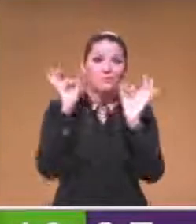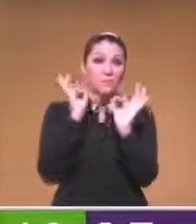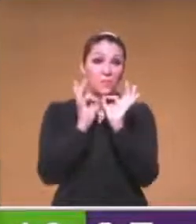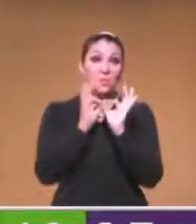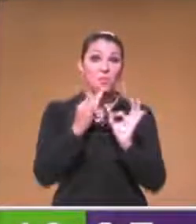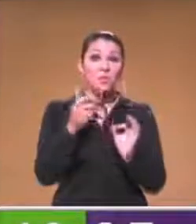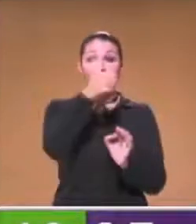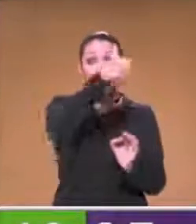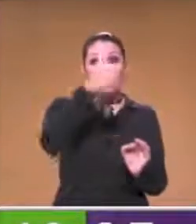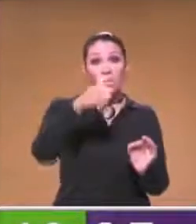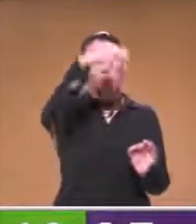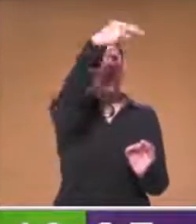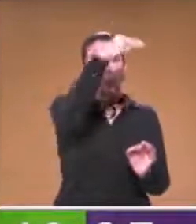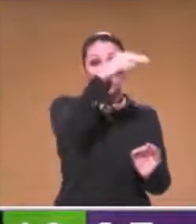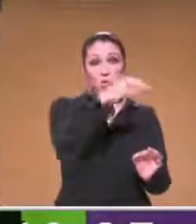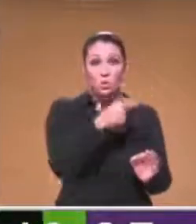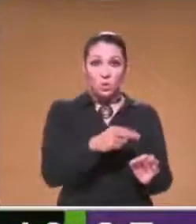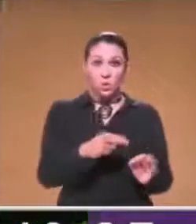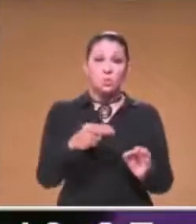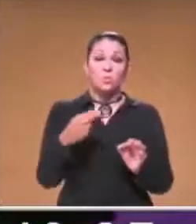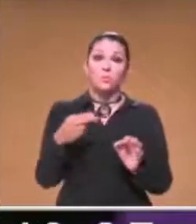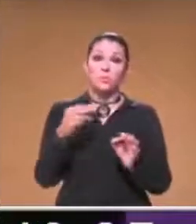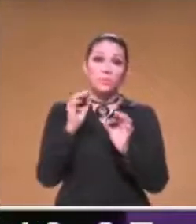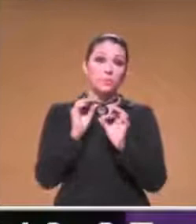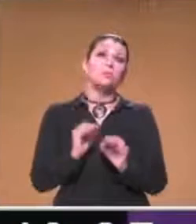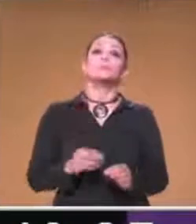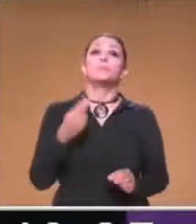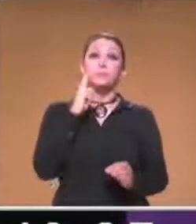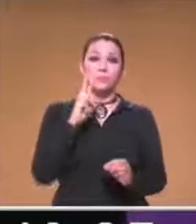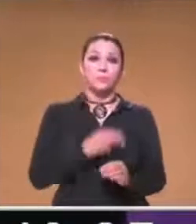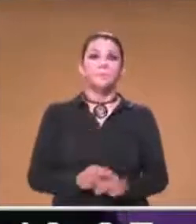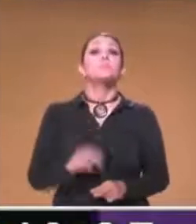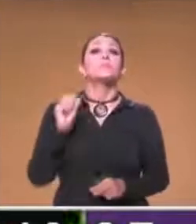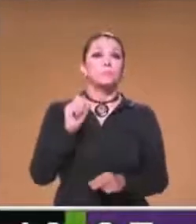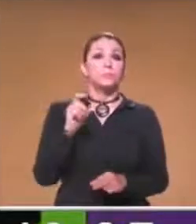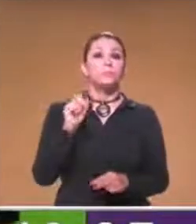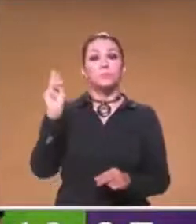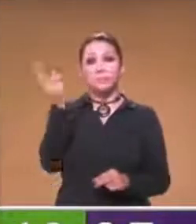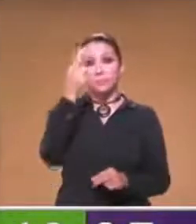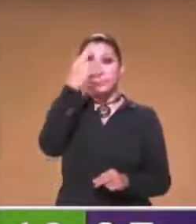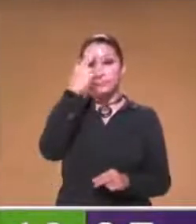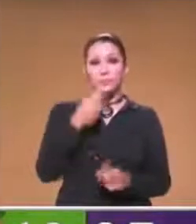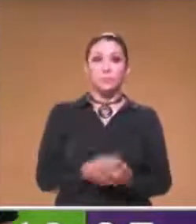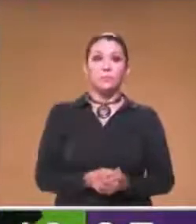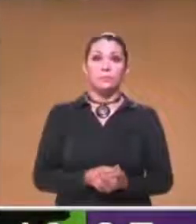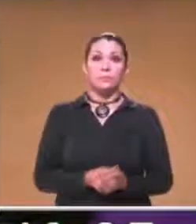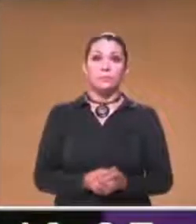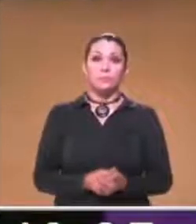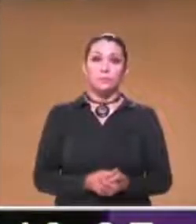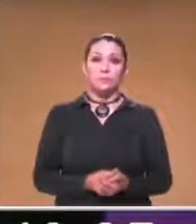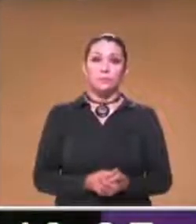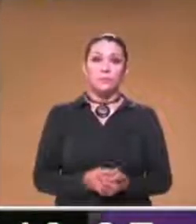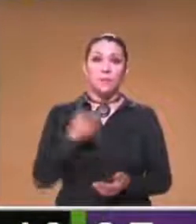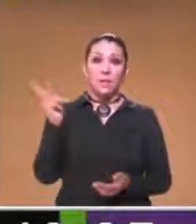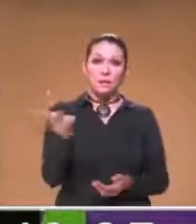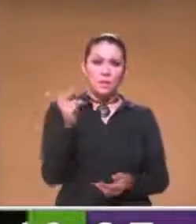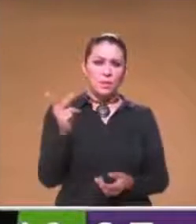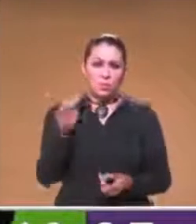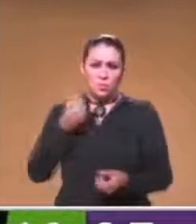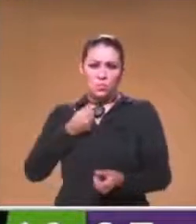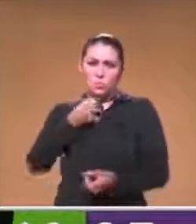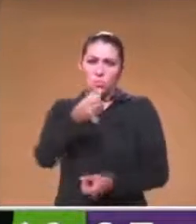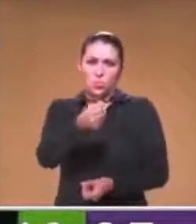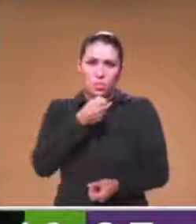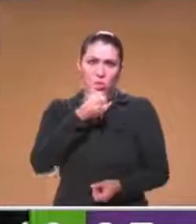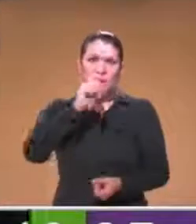las personas o de los pronombres que acabamos de ver ahorita. Y también recordar que las preguntas que vimos,